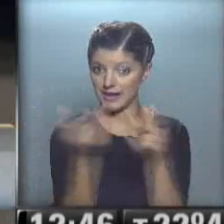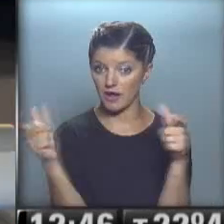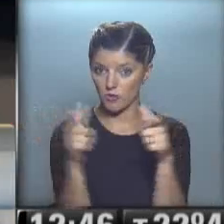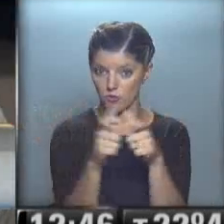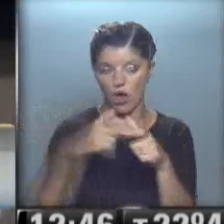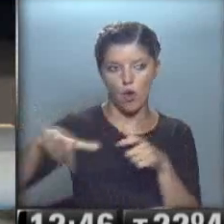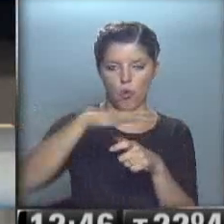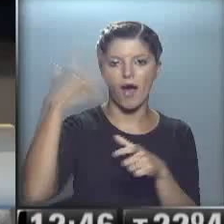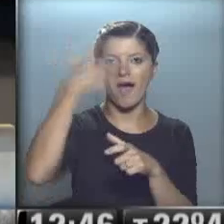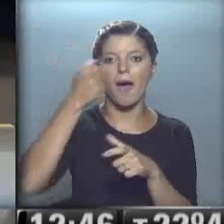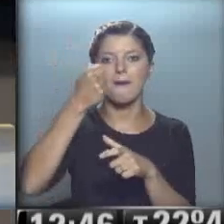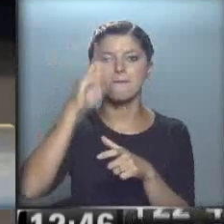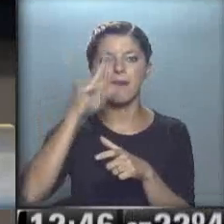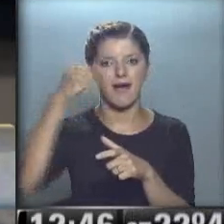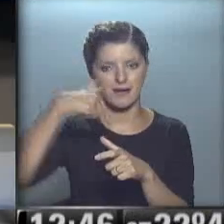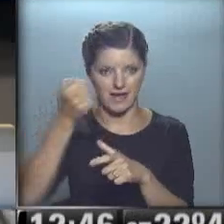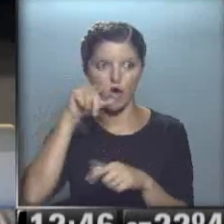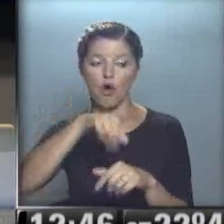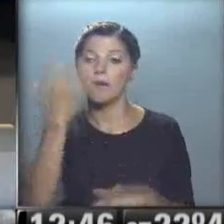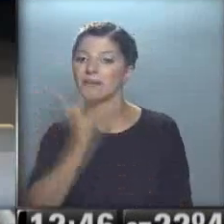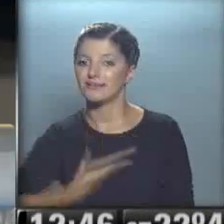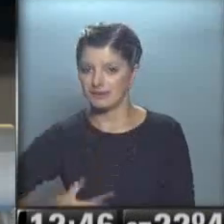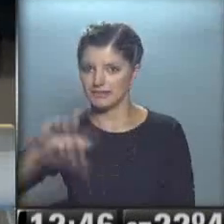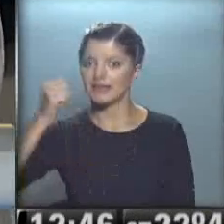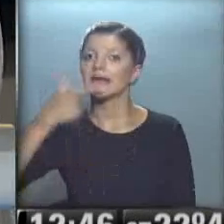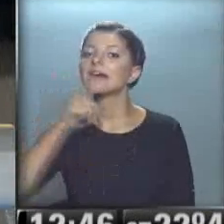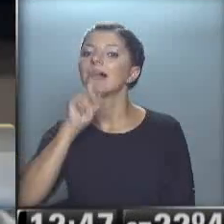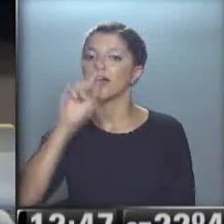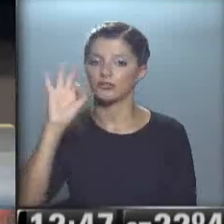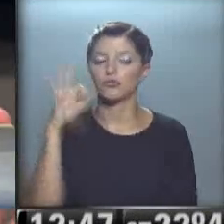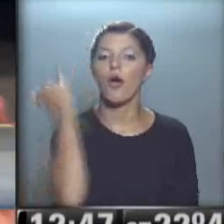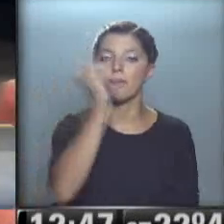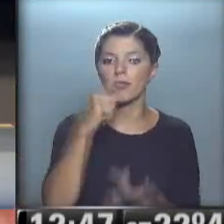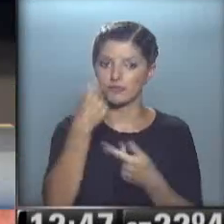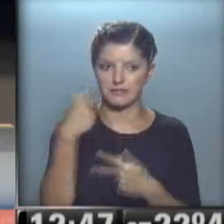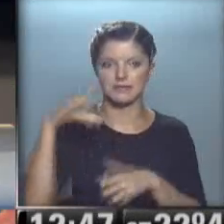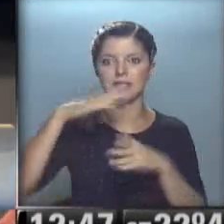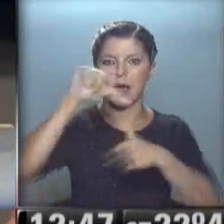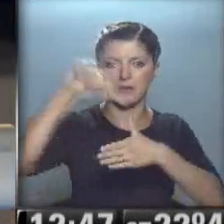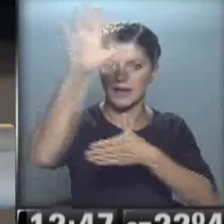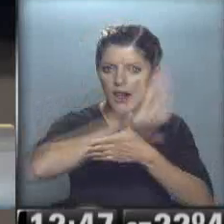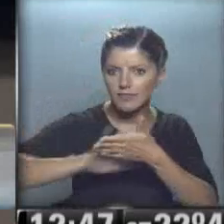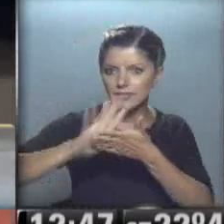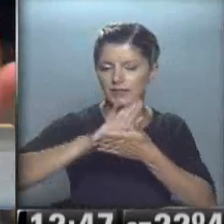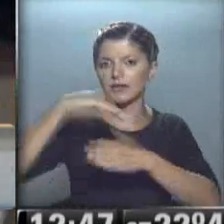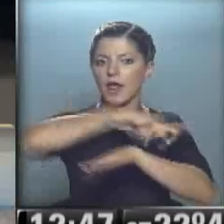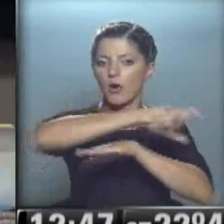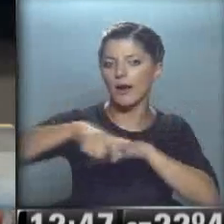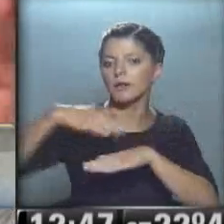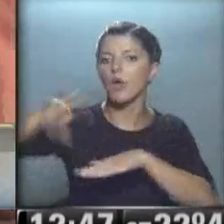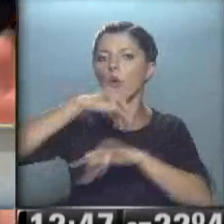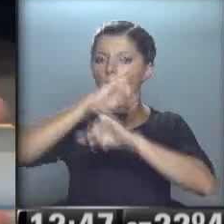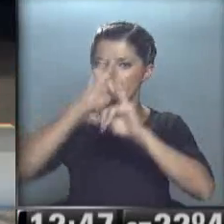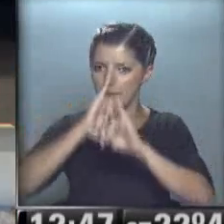Habana con Raúl Castro hablando declaro América Latina como zona de paz y los sectores opositores en América Latina a la